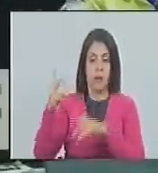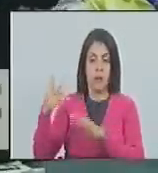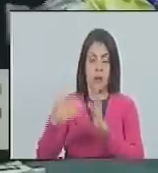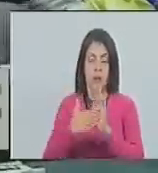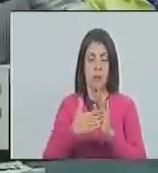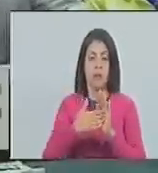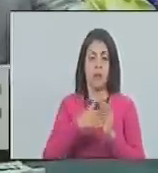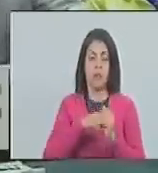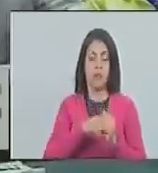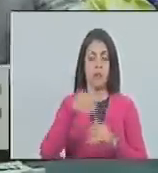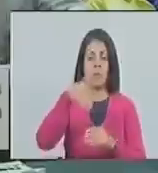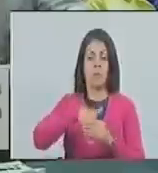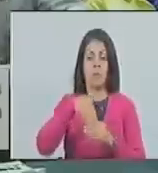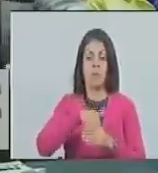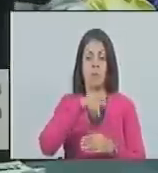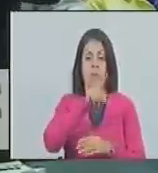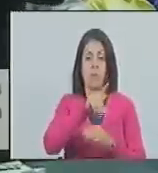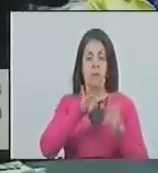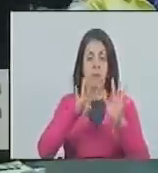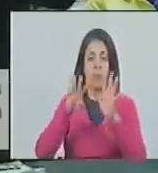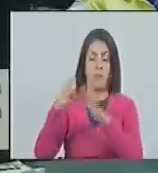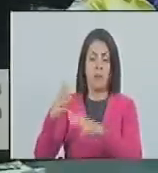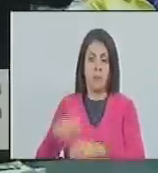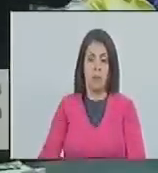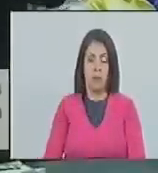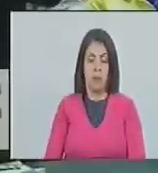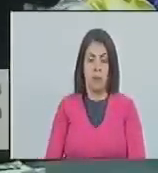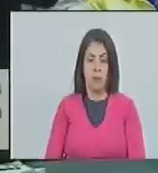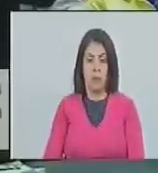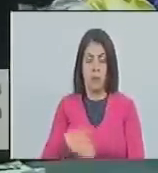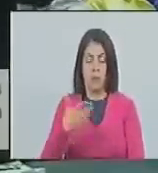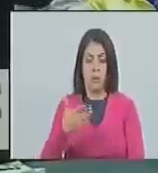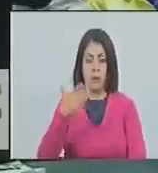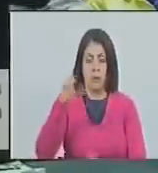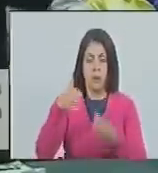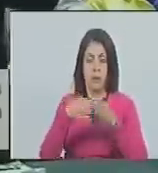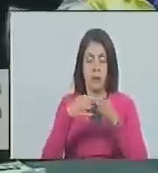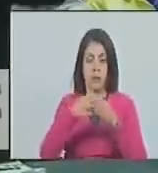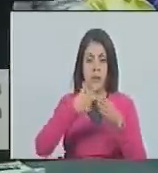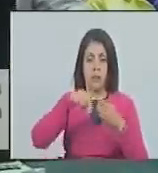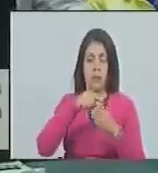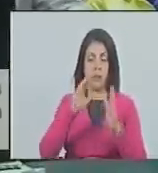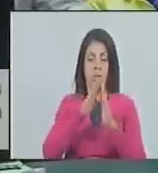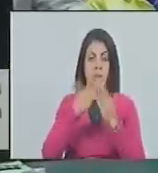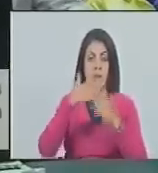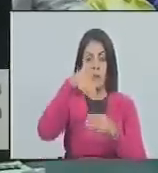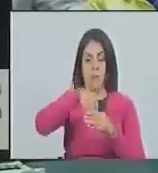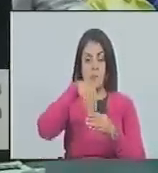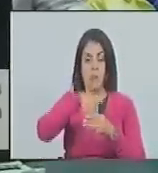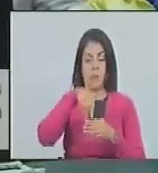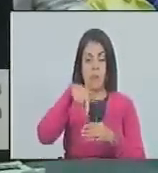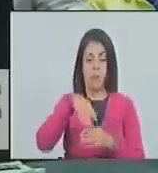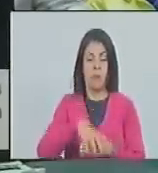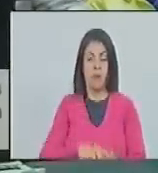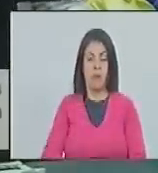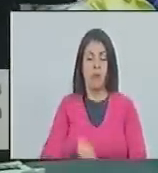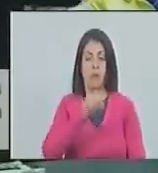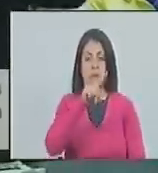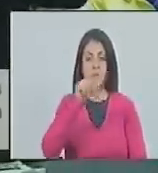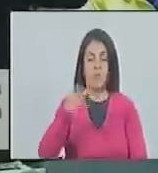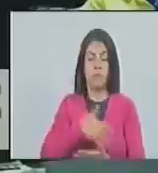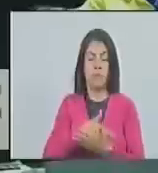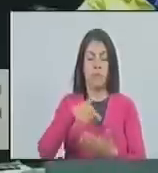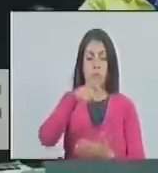3.982.000 tenían edad de votar en 1998. Cuando el padrón electoral era 11 millones